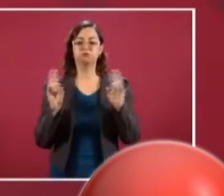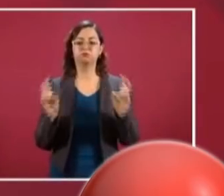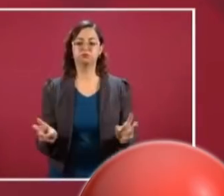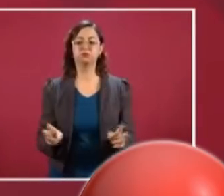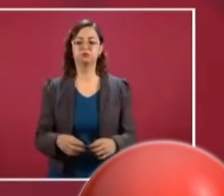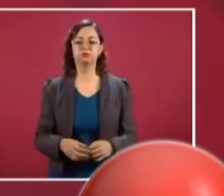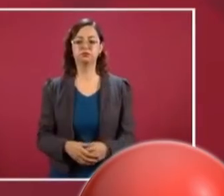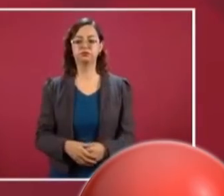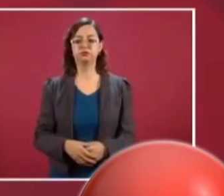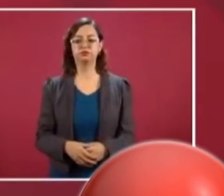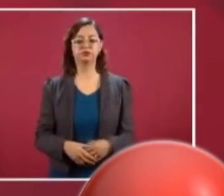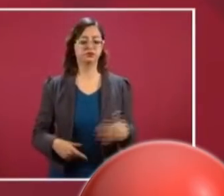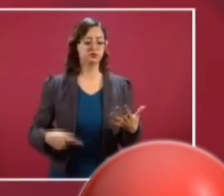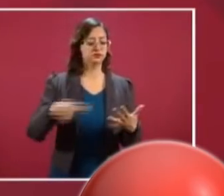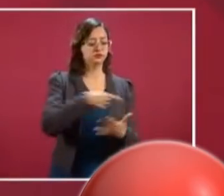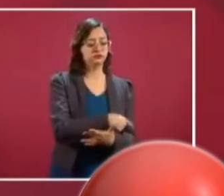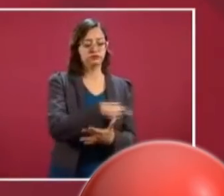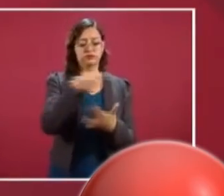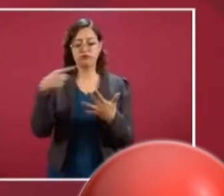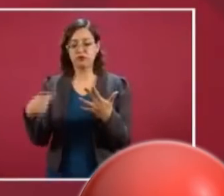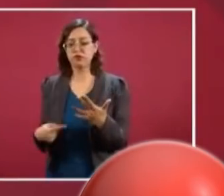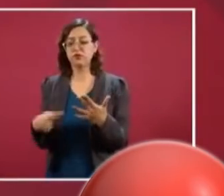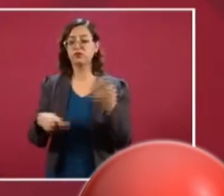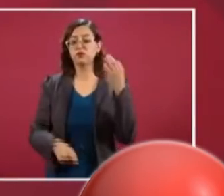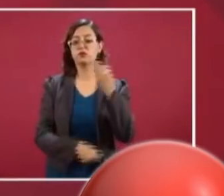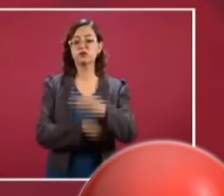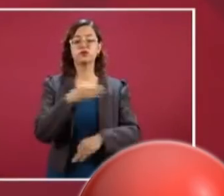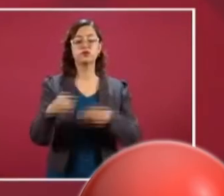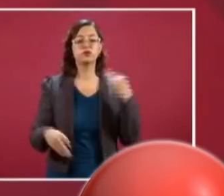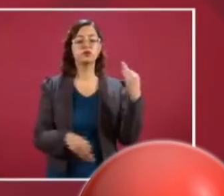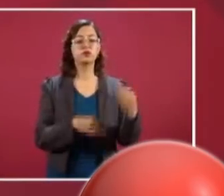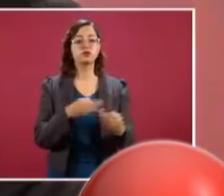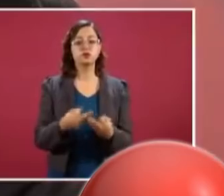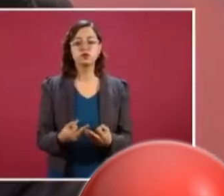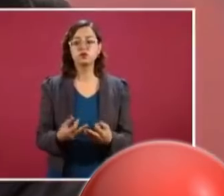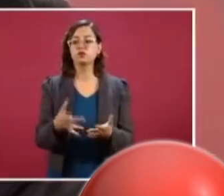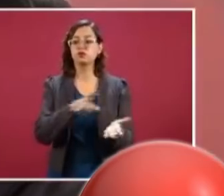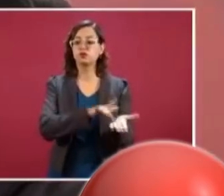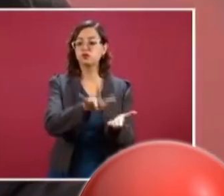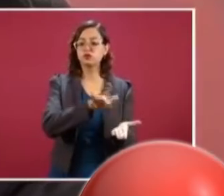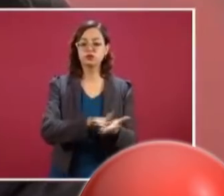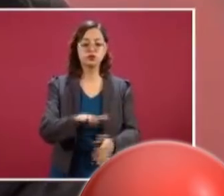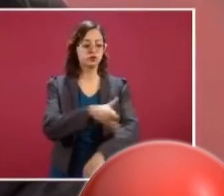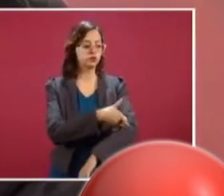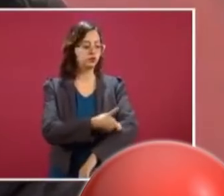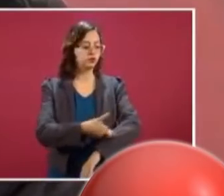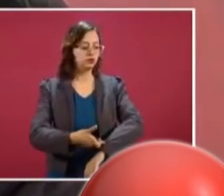Entonces, todo eso va a familias